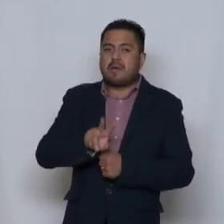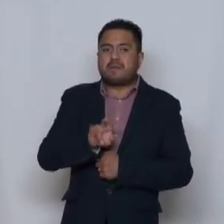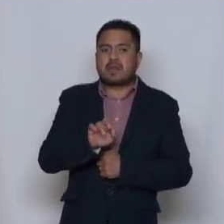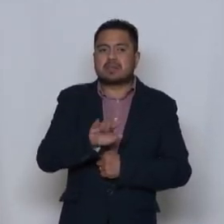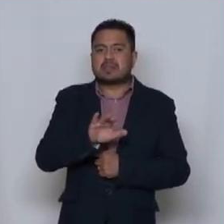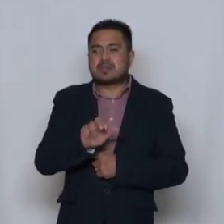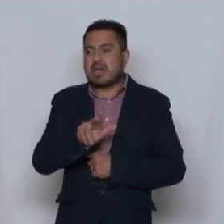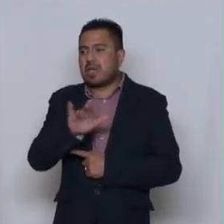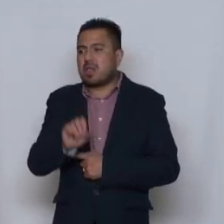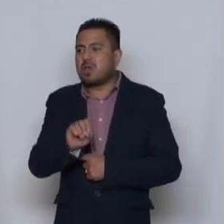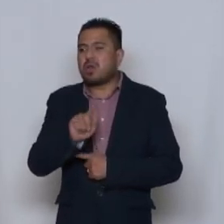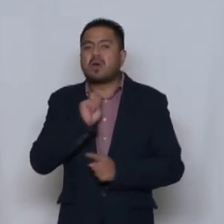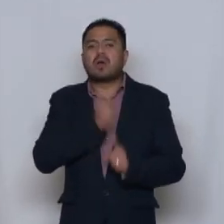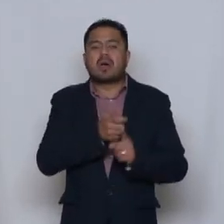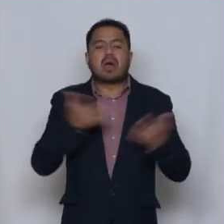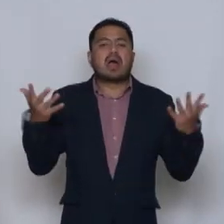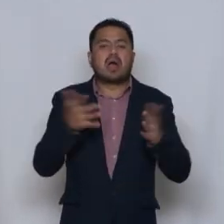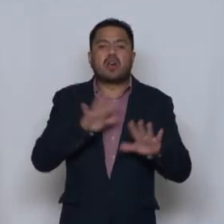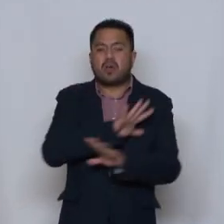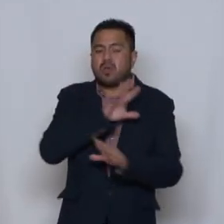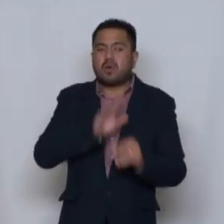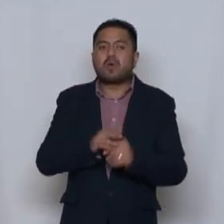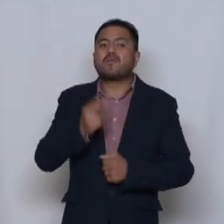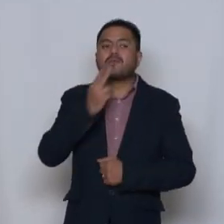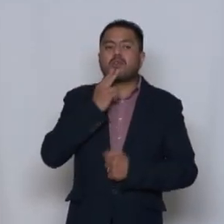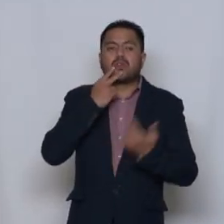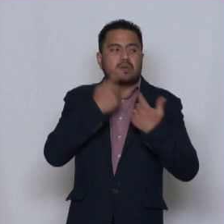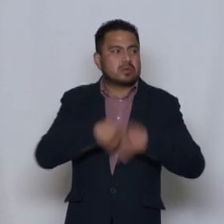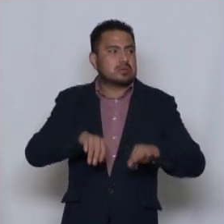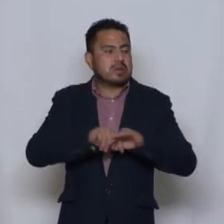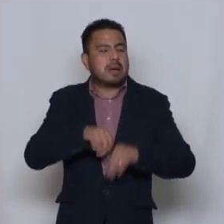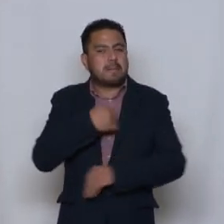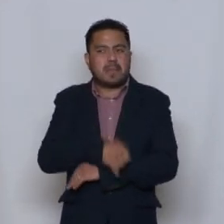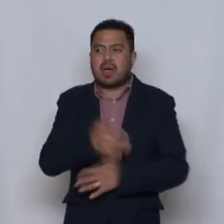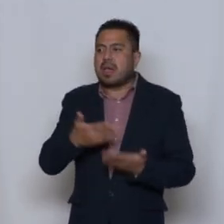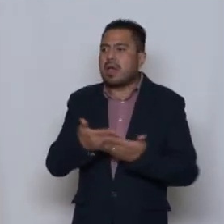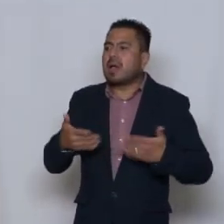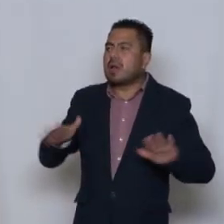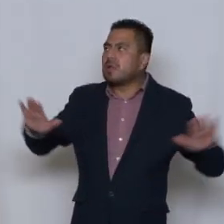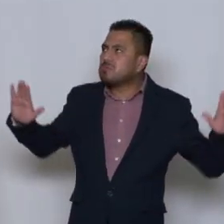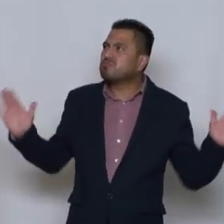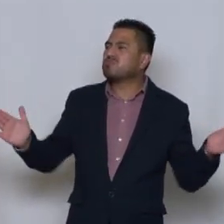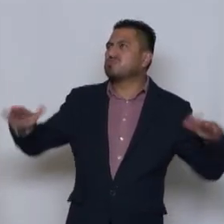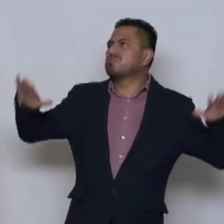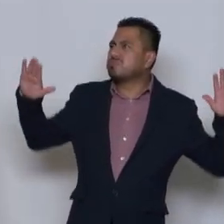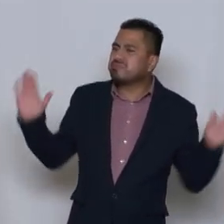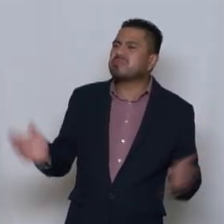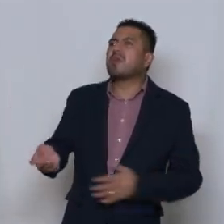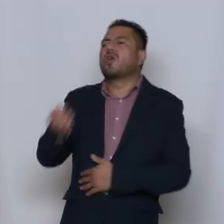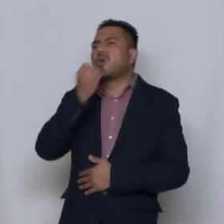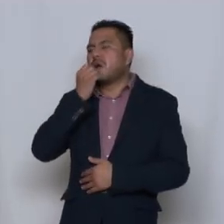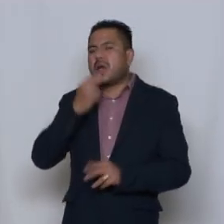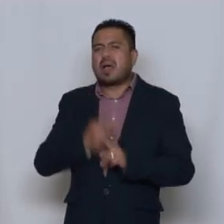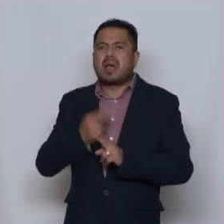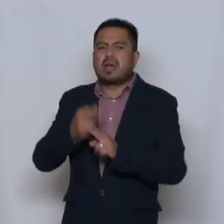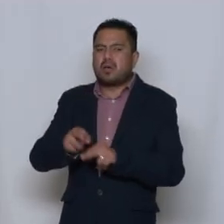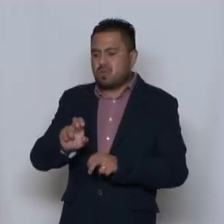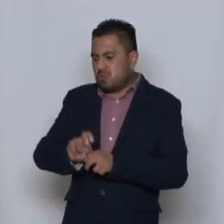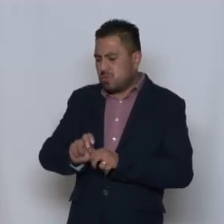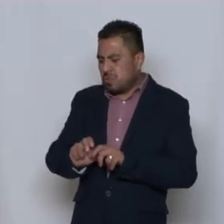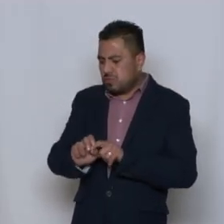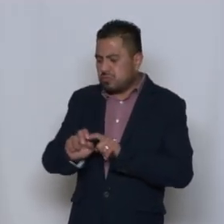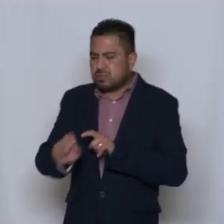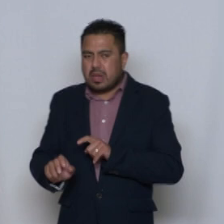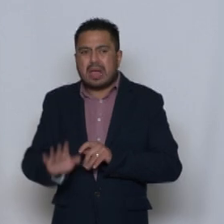hace prácticamente todas sus funciones vitales mientras vuela: alimentarse, dormir y hasta parearse. Ay, me hubiera